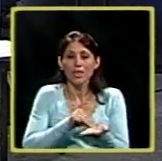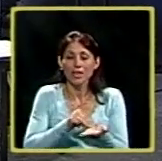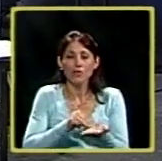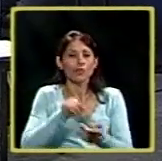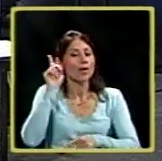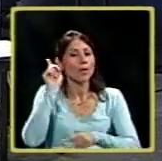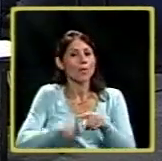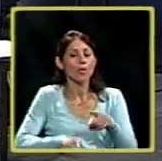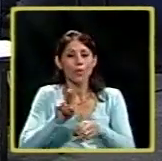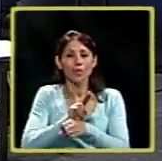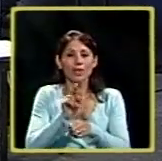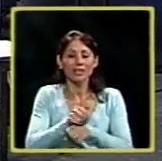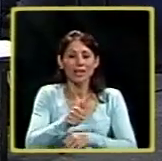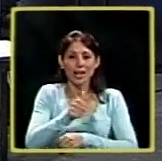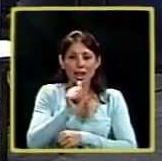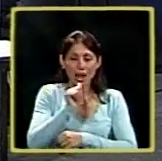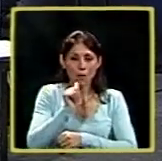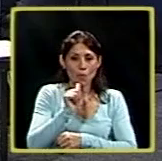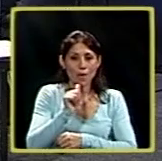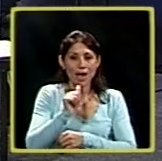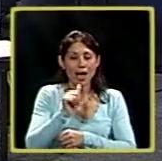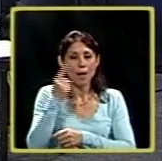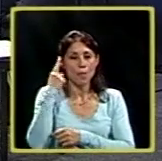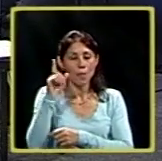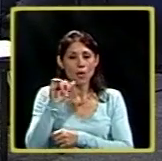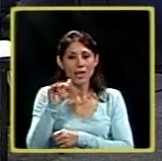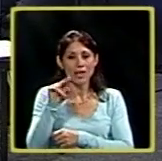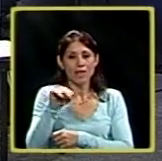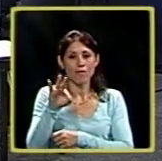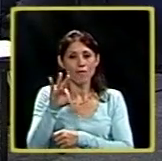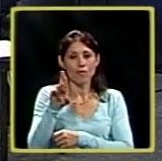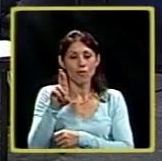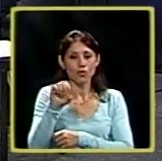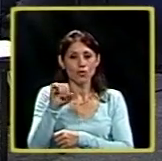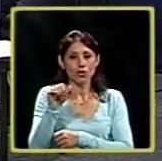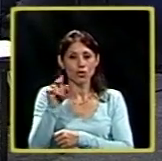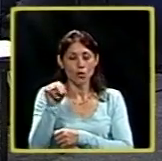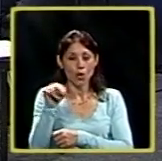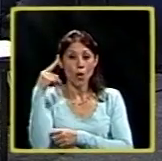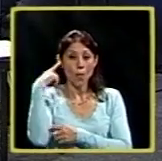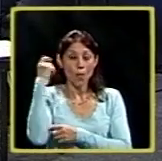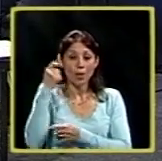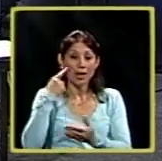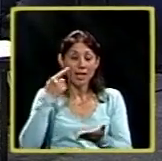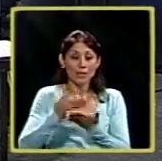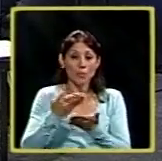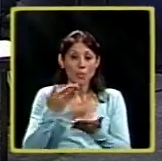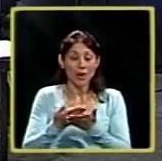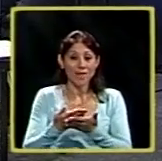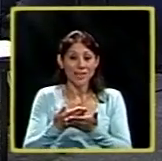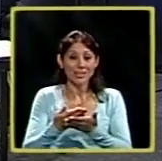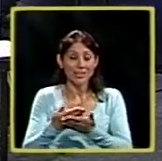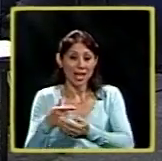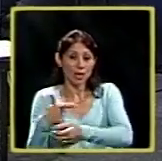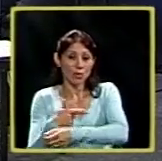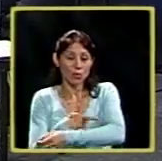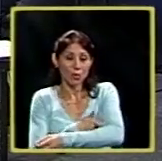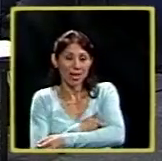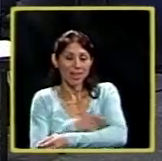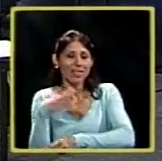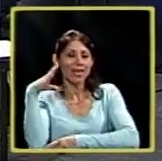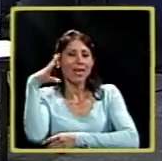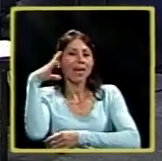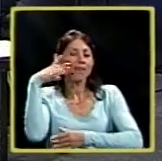el agua por infusión, porque las pruebas que se habían hecho demostraban que el agua sola era dañina. En cambio, nace